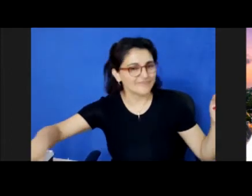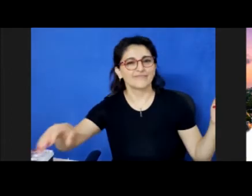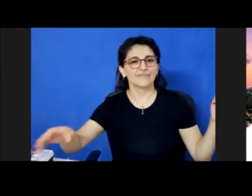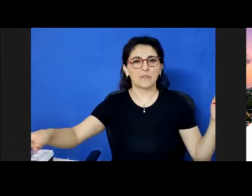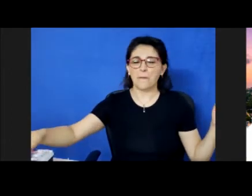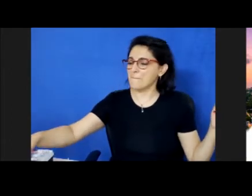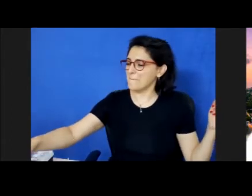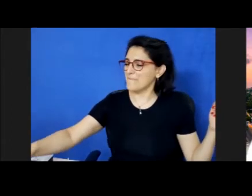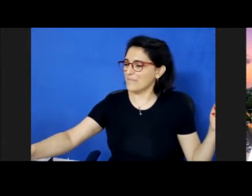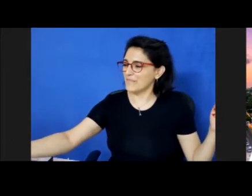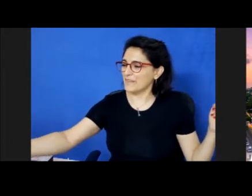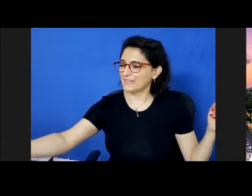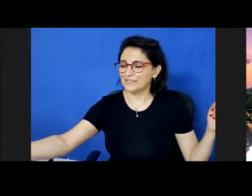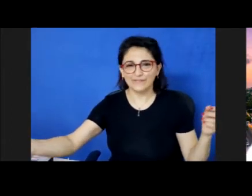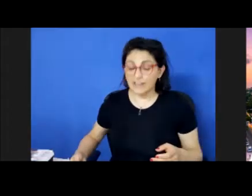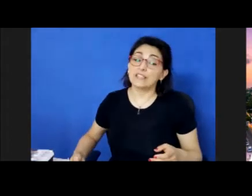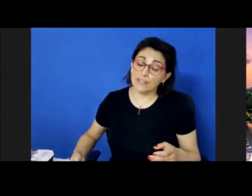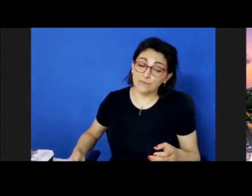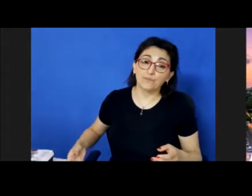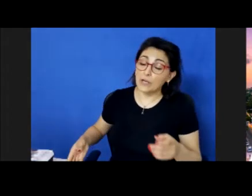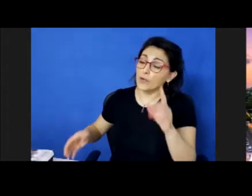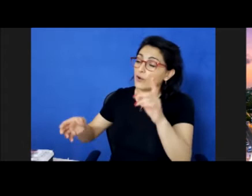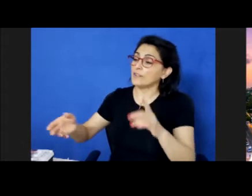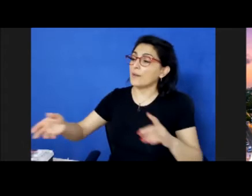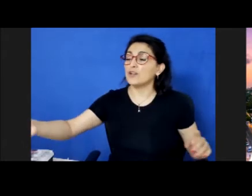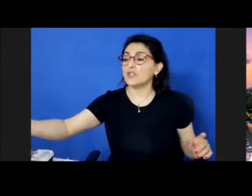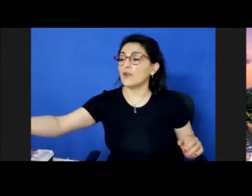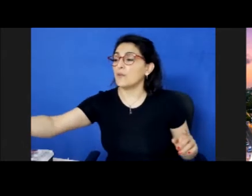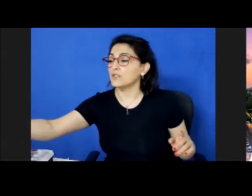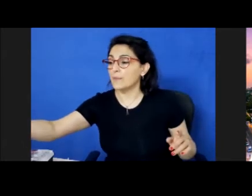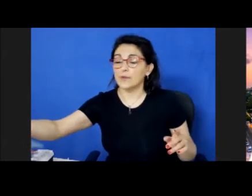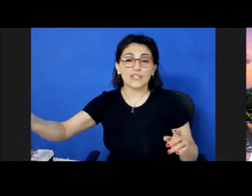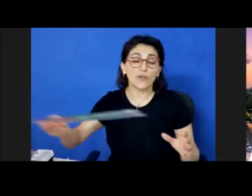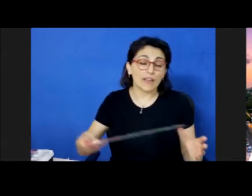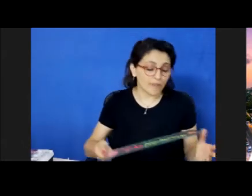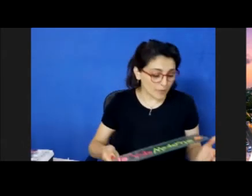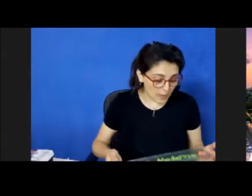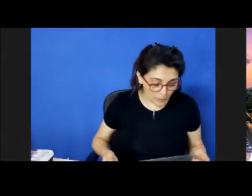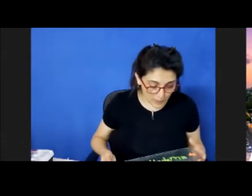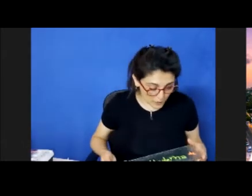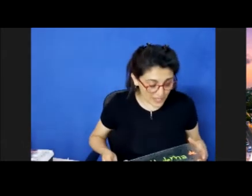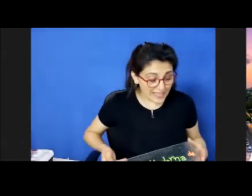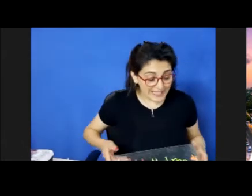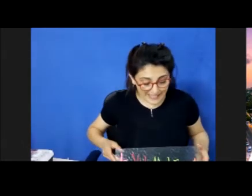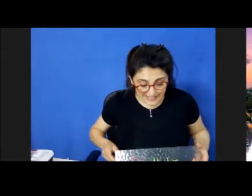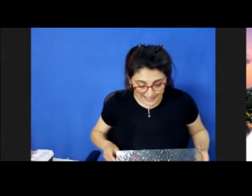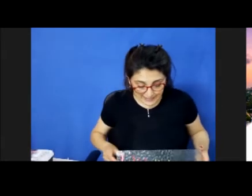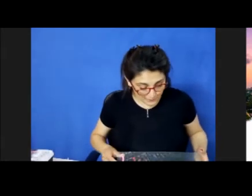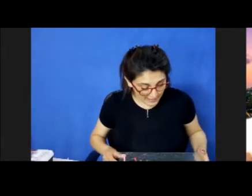el 20 nos quedó debiendo muchas cosas buenas. Sí, pero bueno, también lo hemos aprovechado de la forma que pudimos.